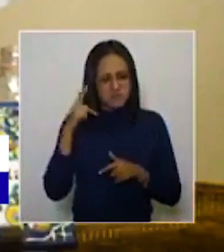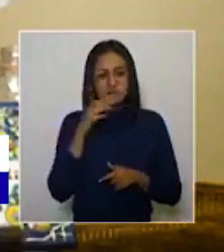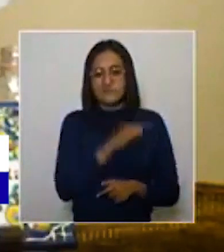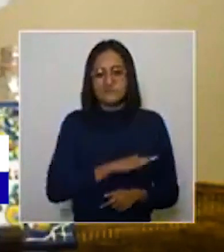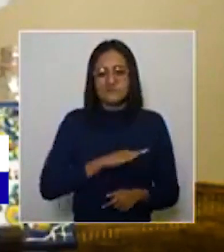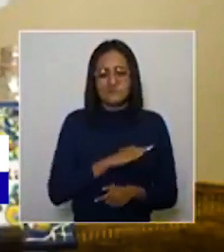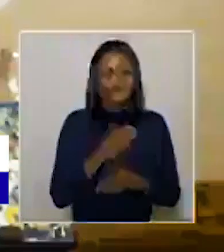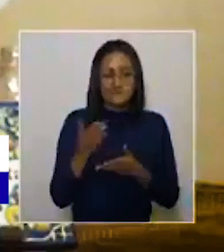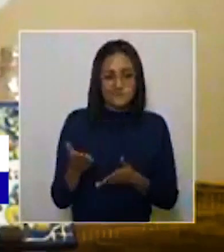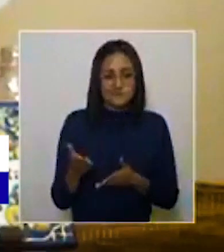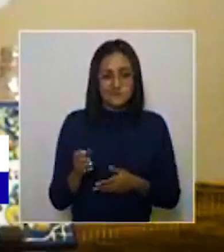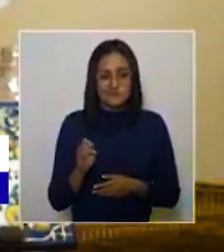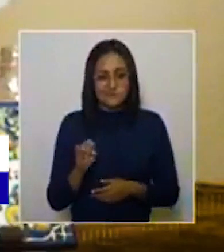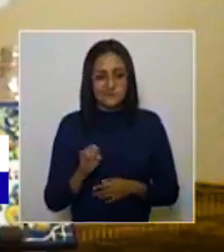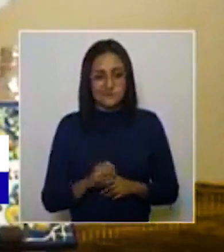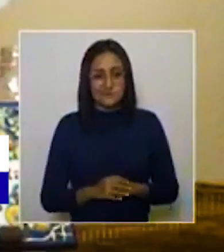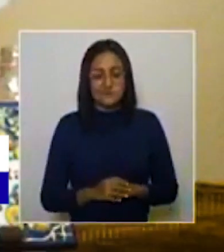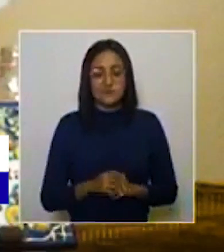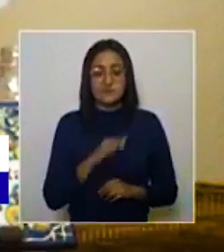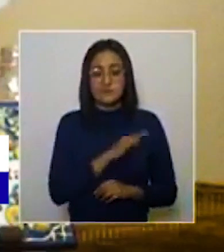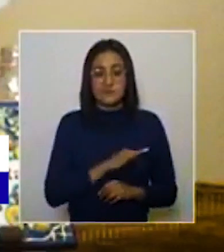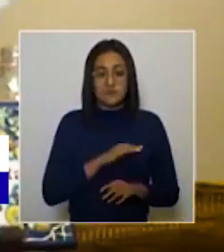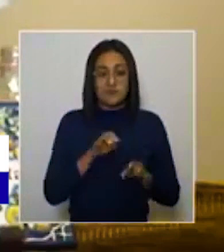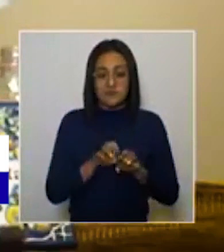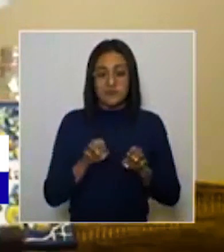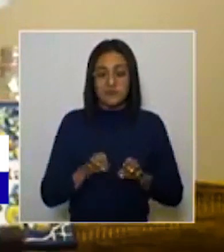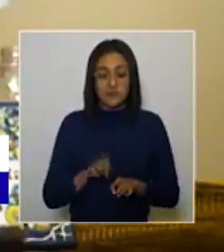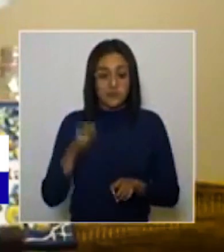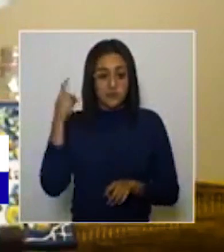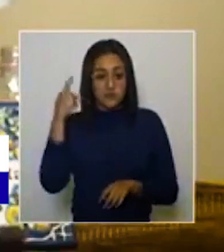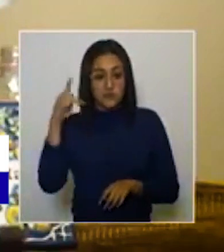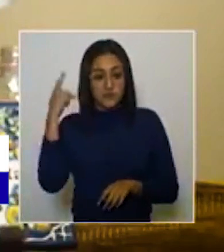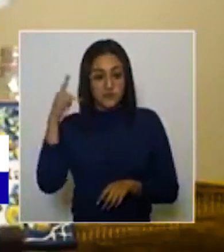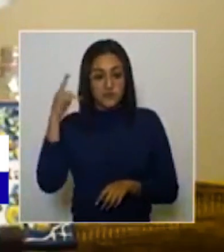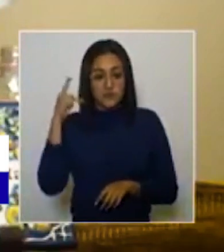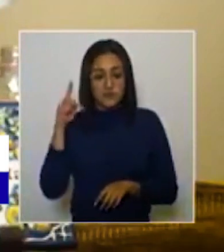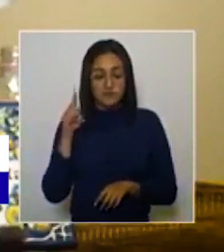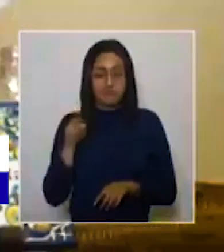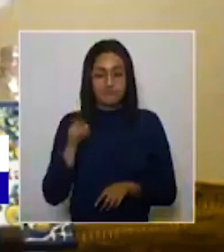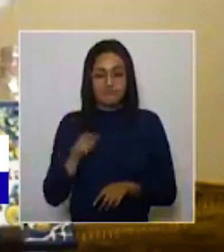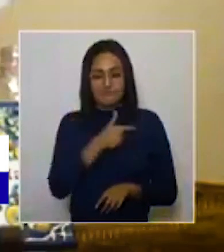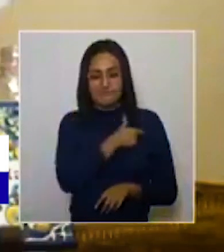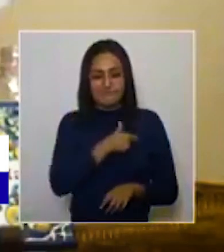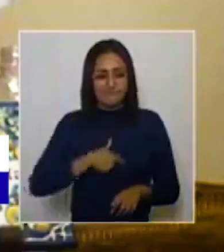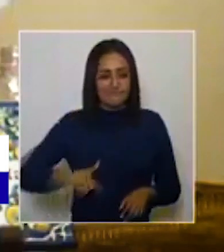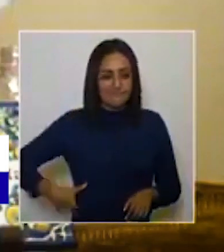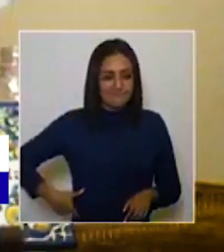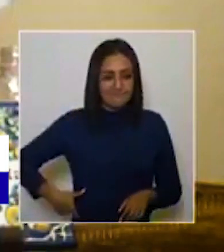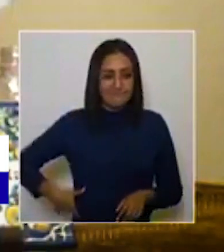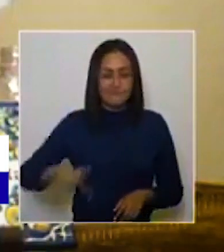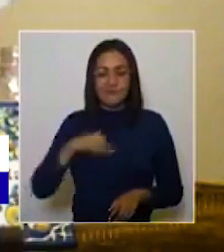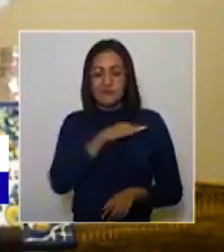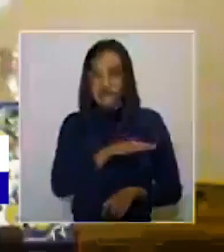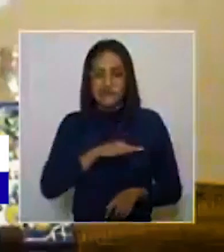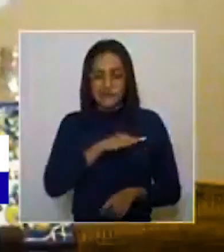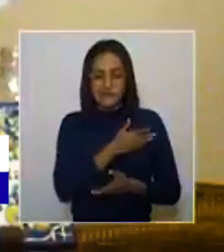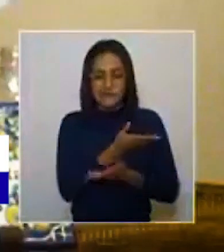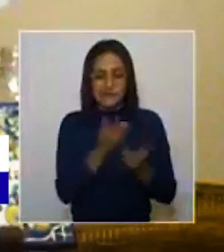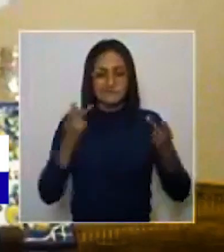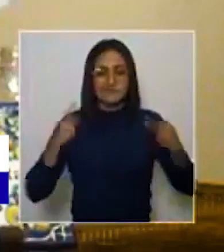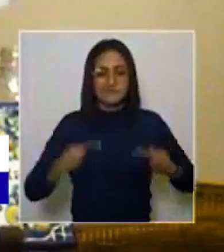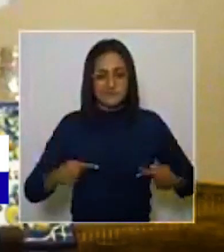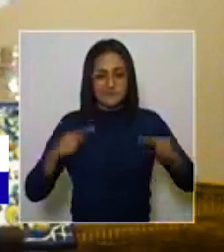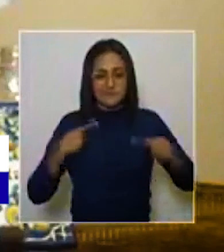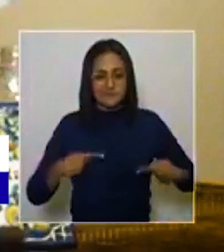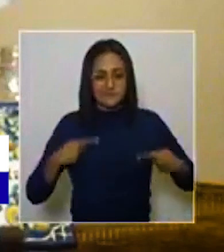pueblo felicidades al equipo puebla a la franja felicidades a la afición